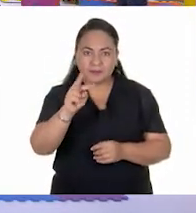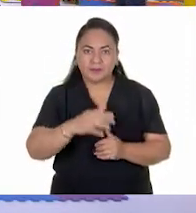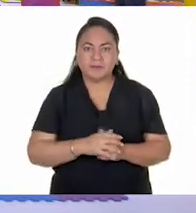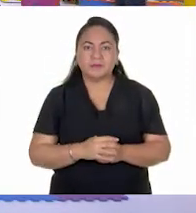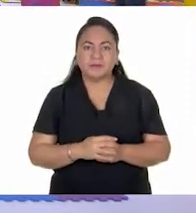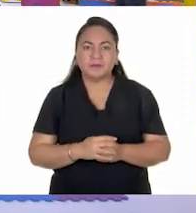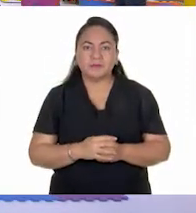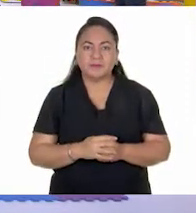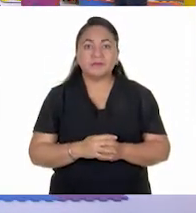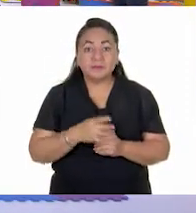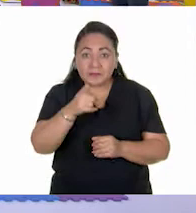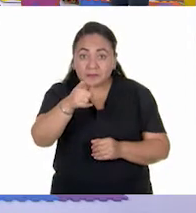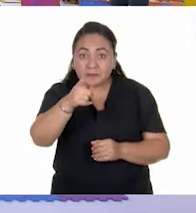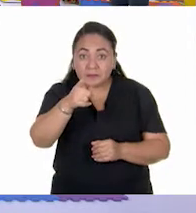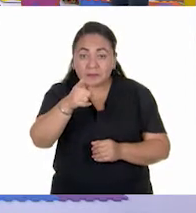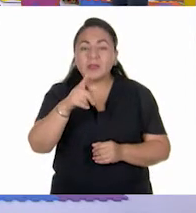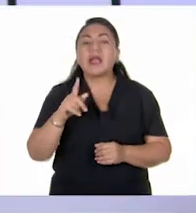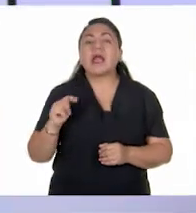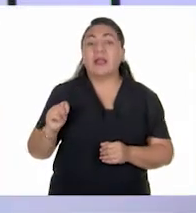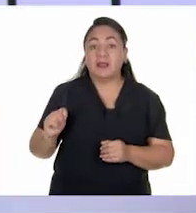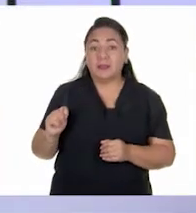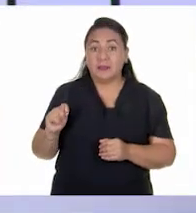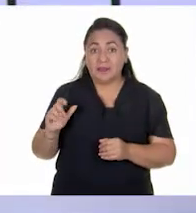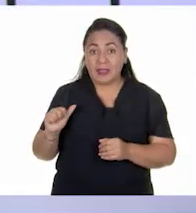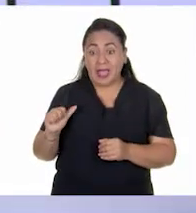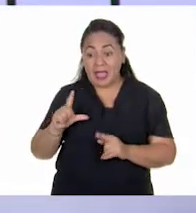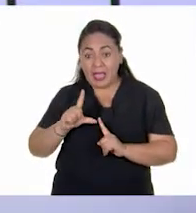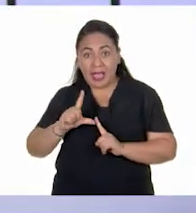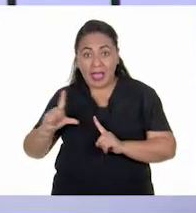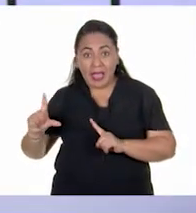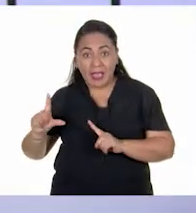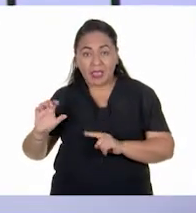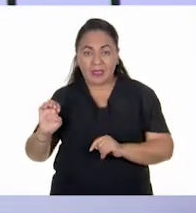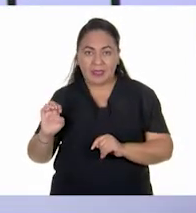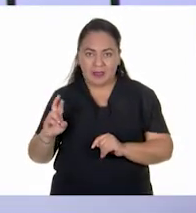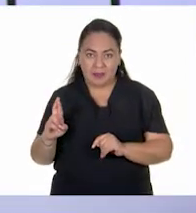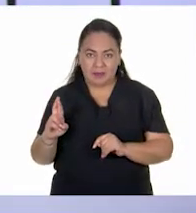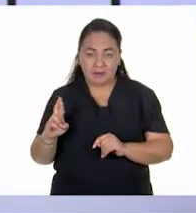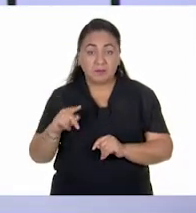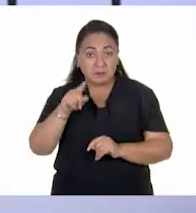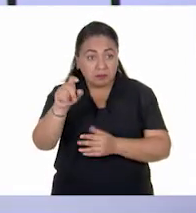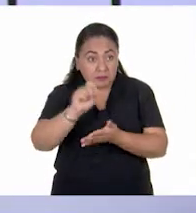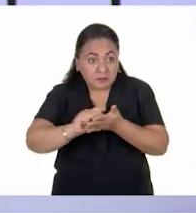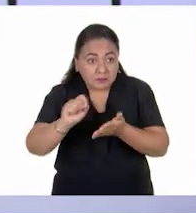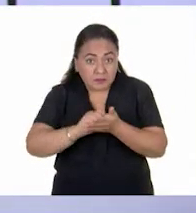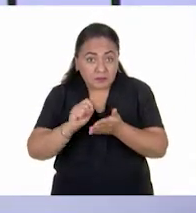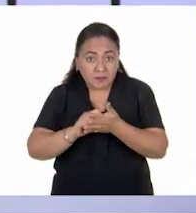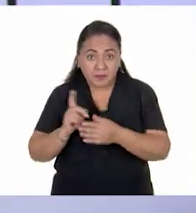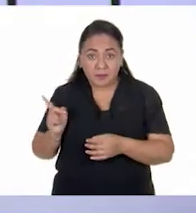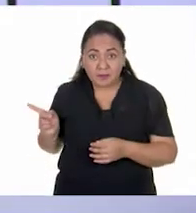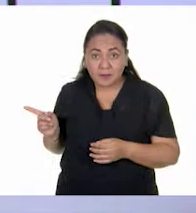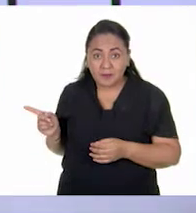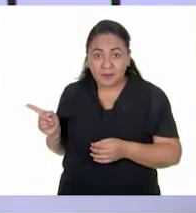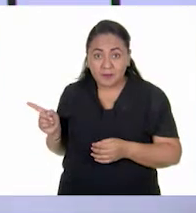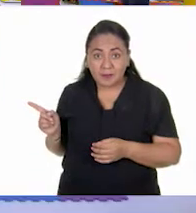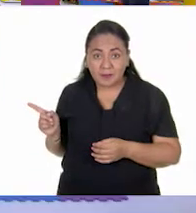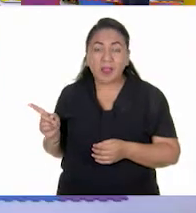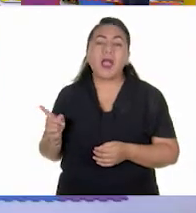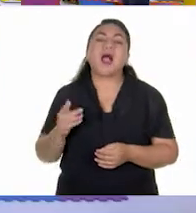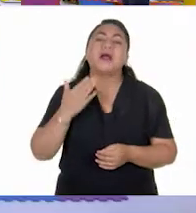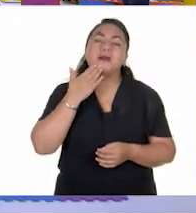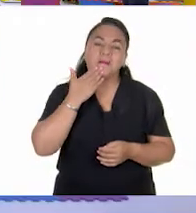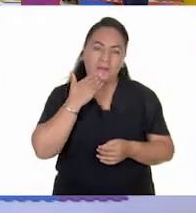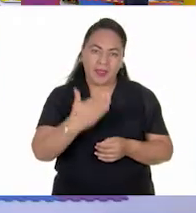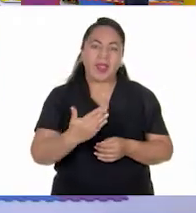Pili, taller lleva doble L. Si así lo escribiste, muy bien. Estás